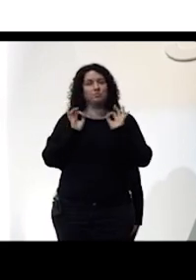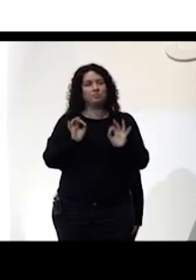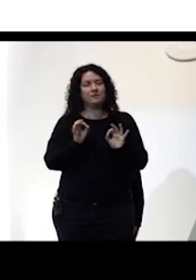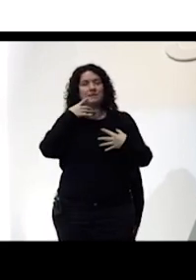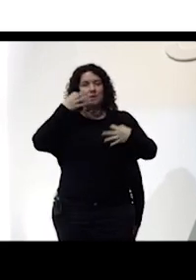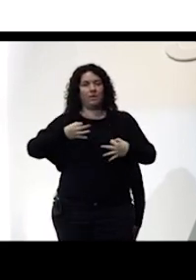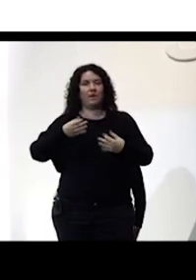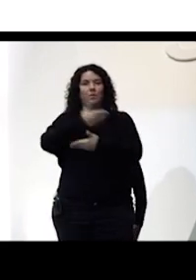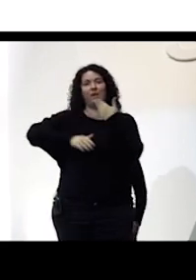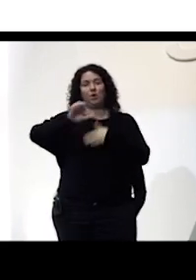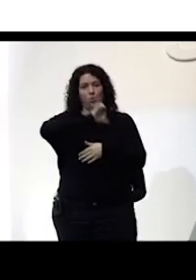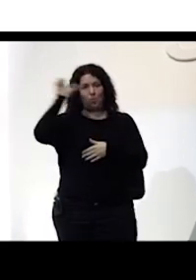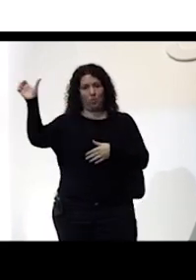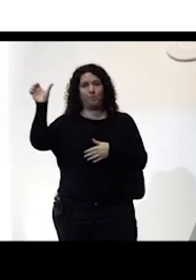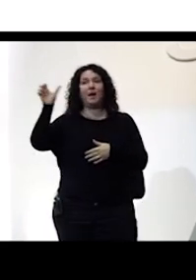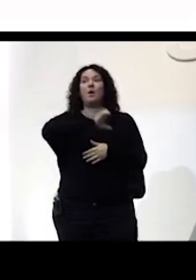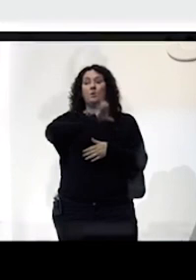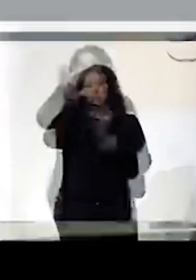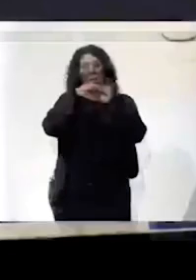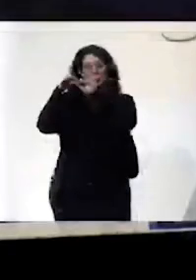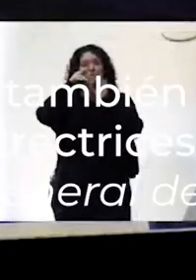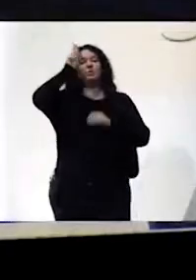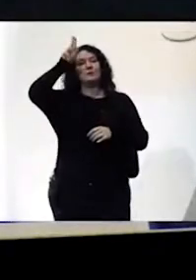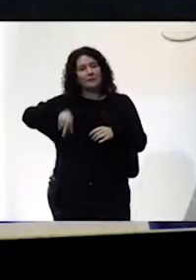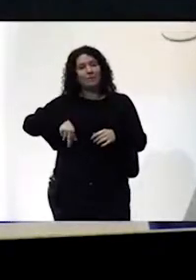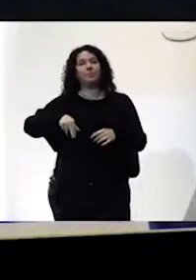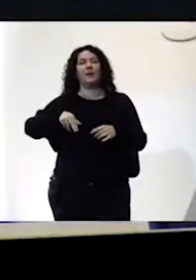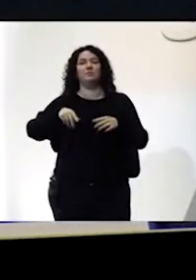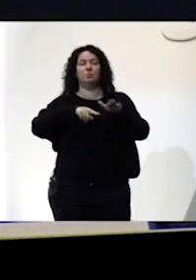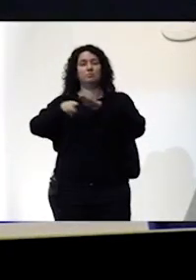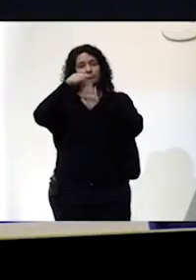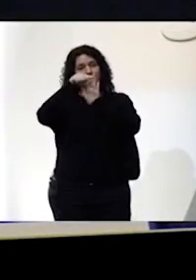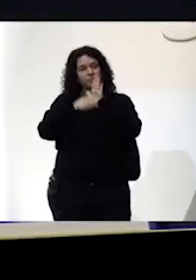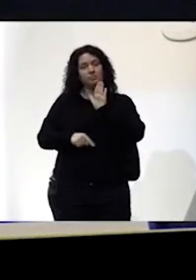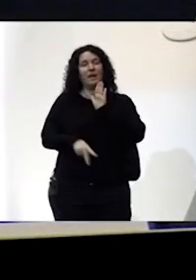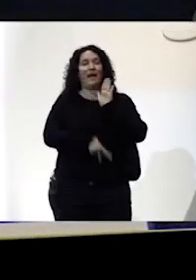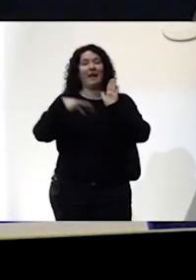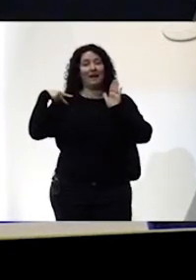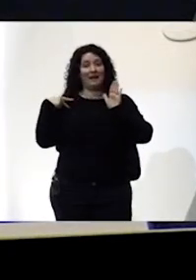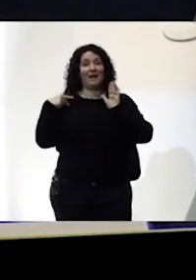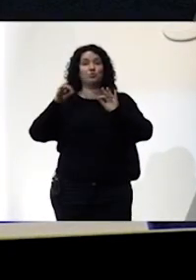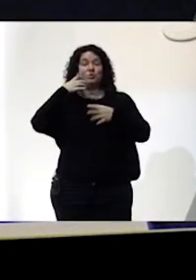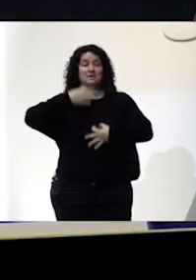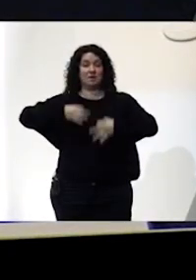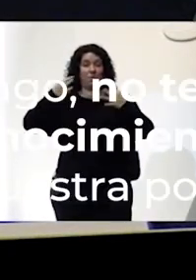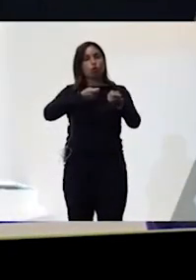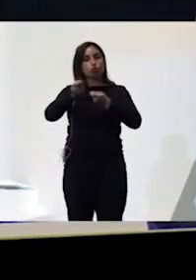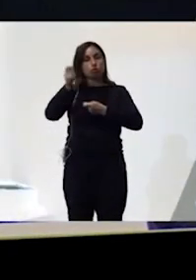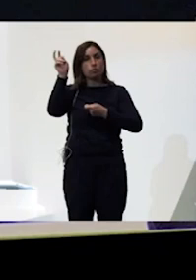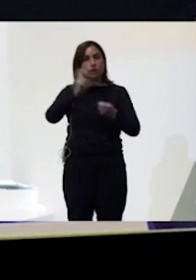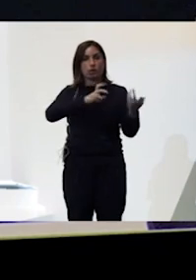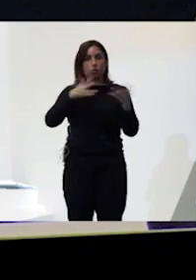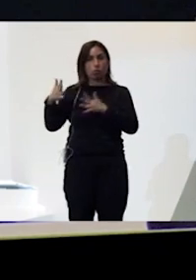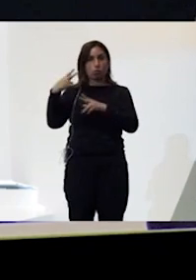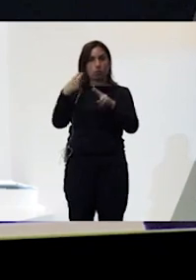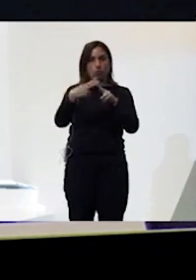la Cooperación en Europa, la Unión Europea, y también con las directrices de la Dirección General de Seguridad Española. Y, en fin,